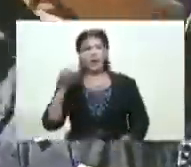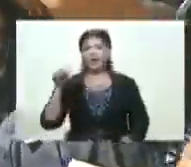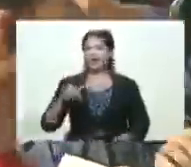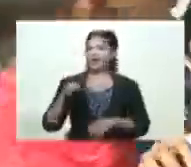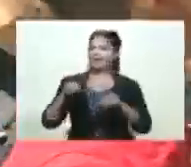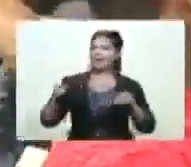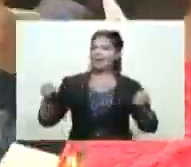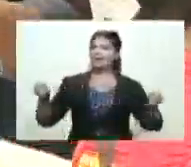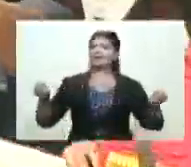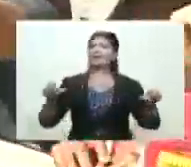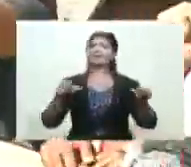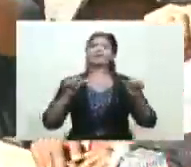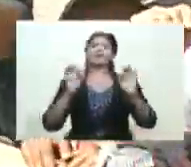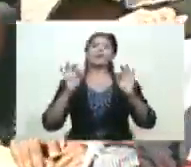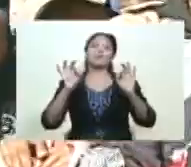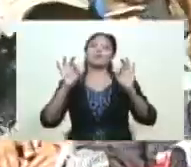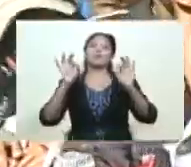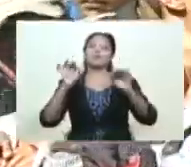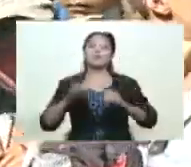de gracia.